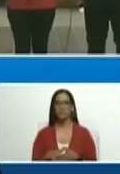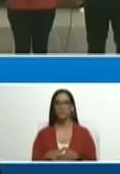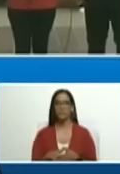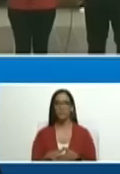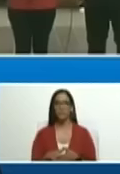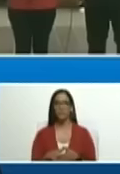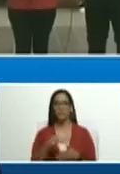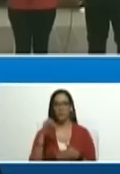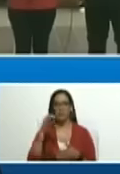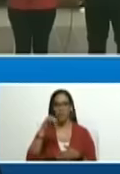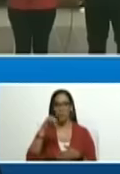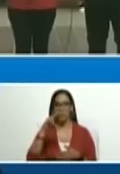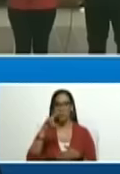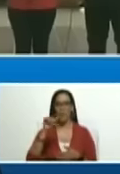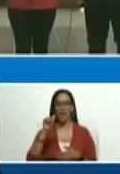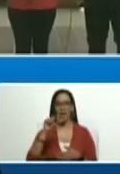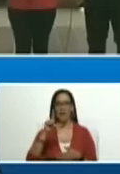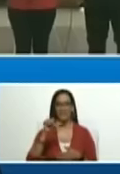Murales,